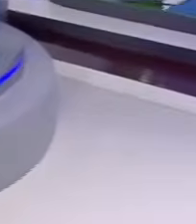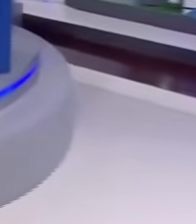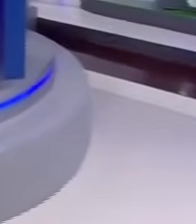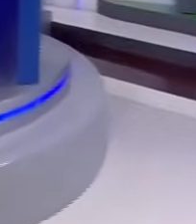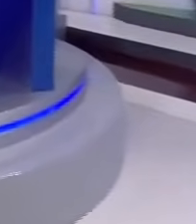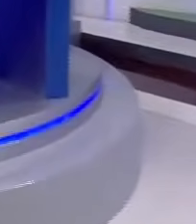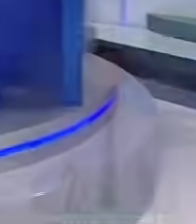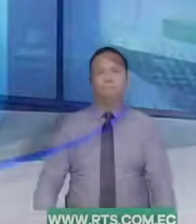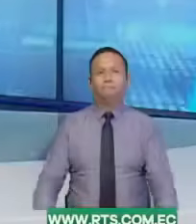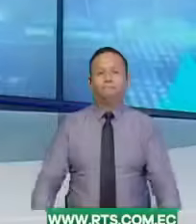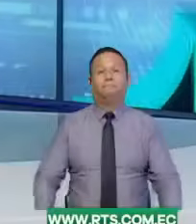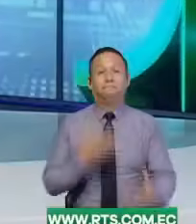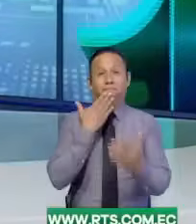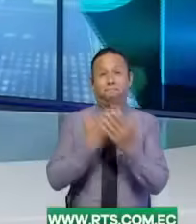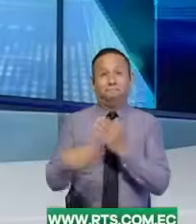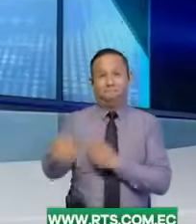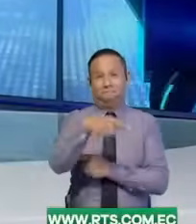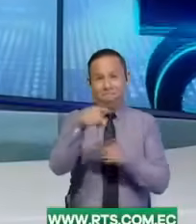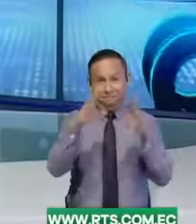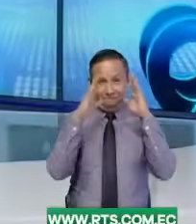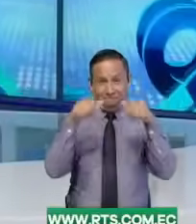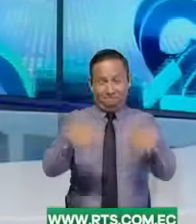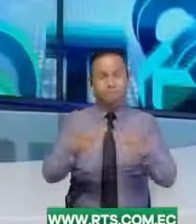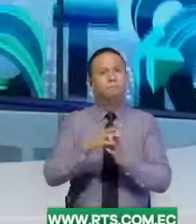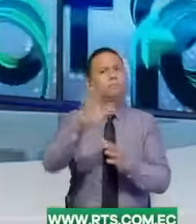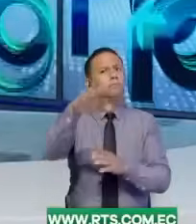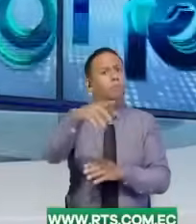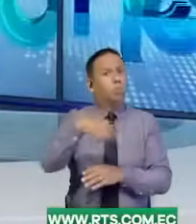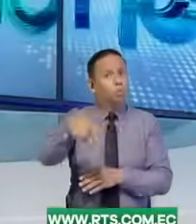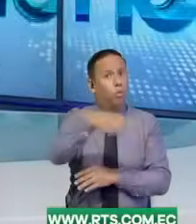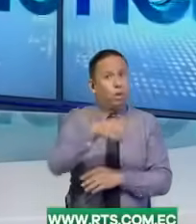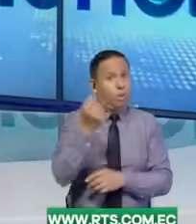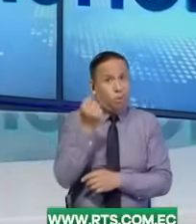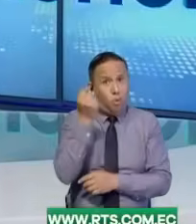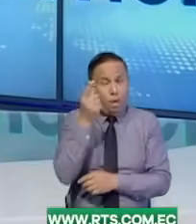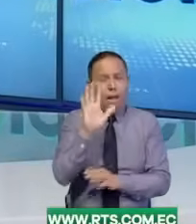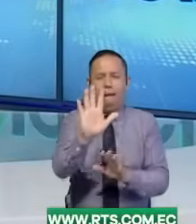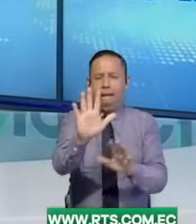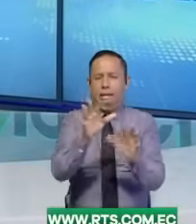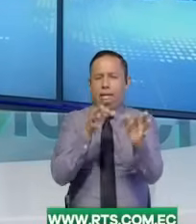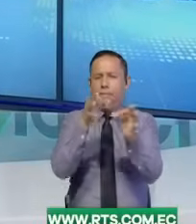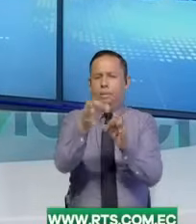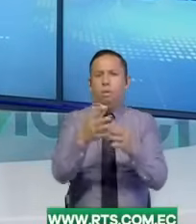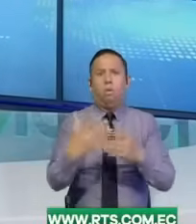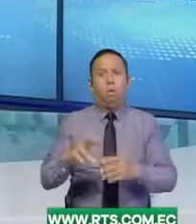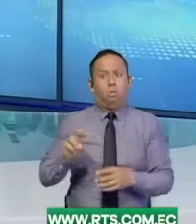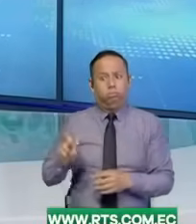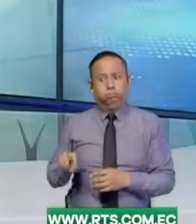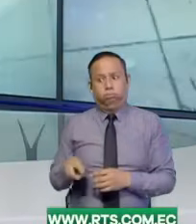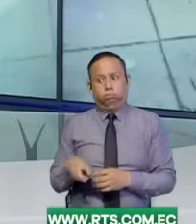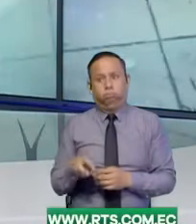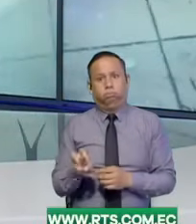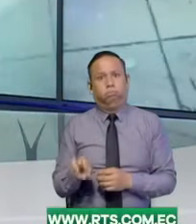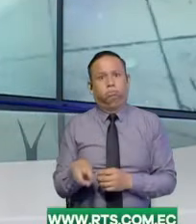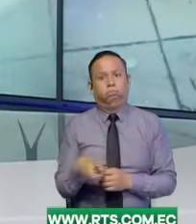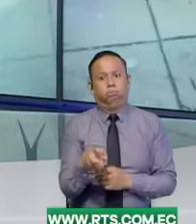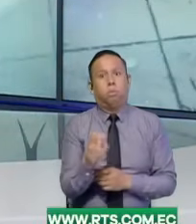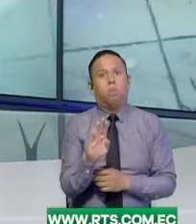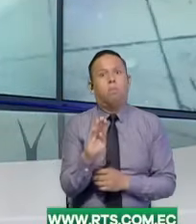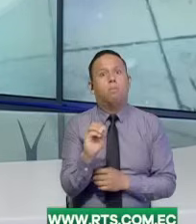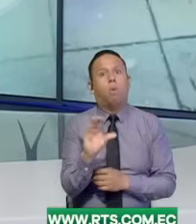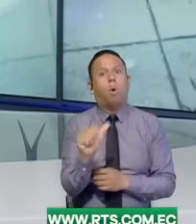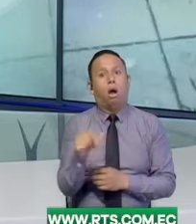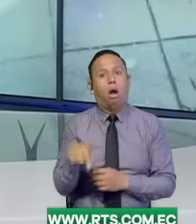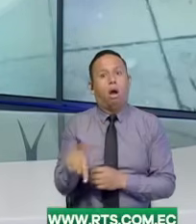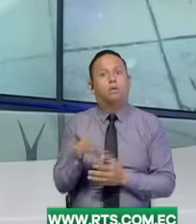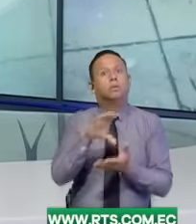Gracias por permanecer en nuestra sintonía. Y aunque usted no lo crea, una boa fue vista en el centro de Guayaquil.